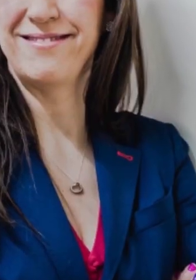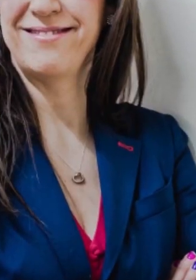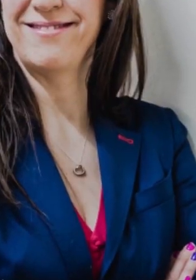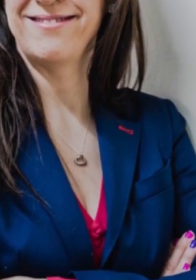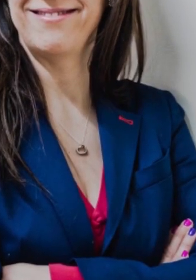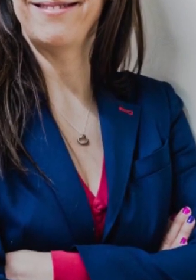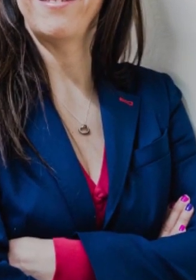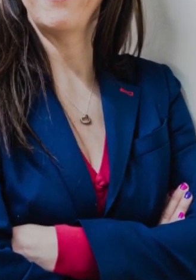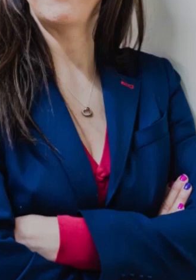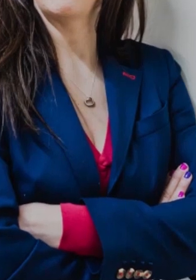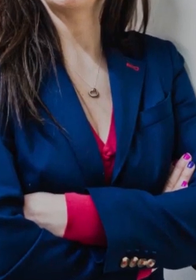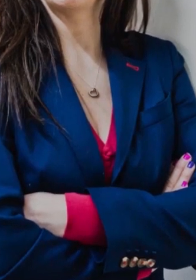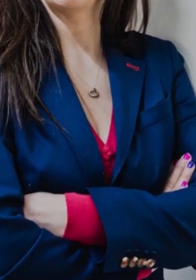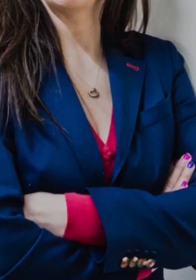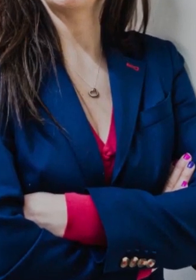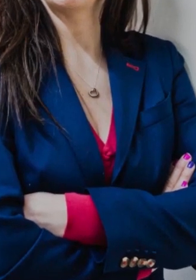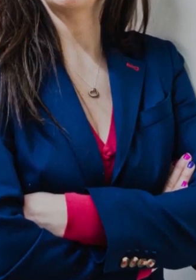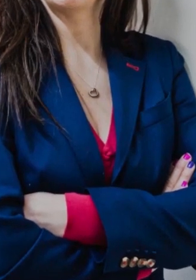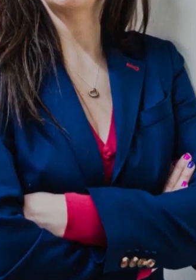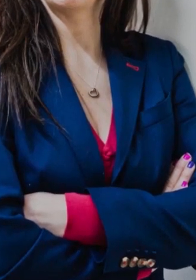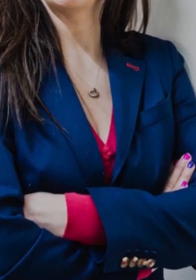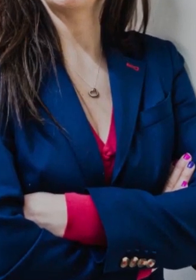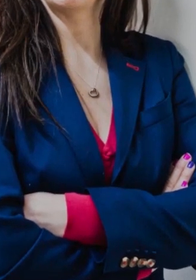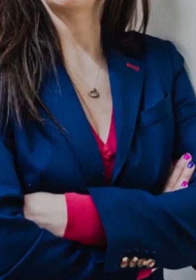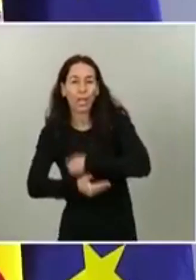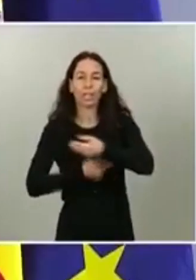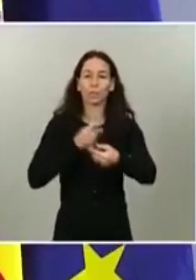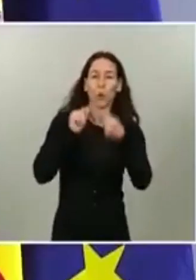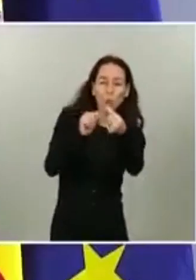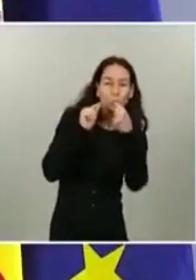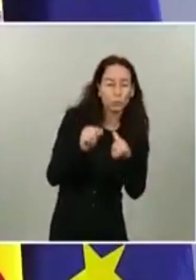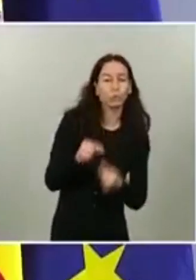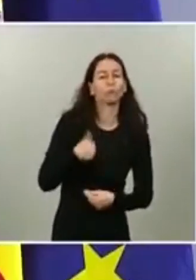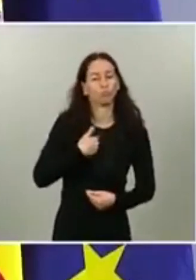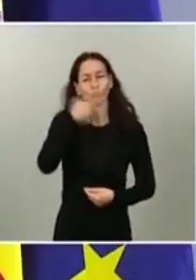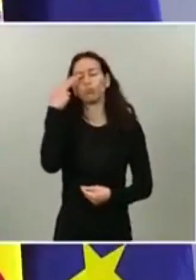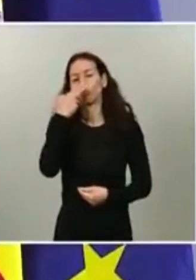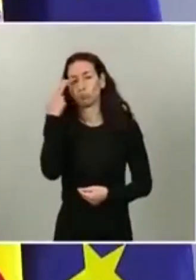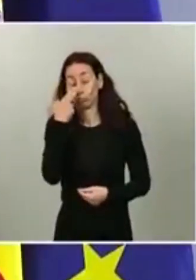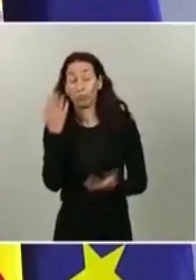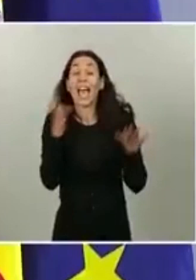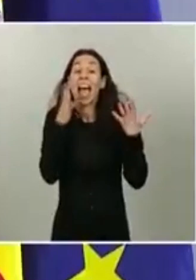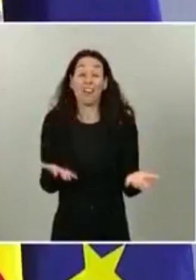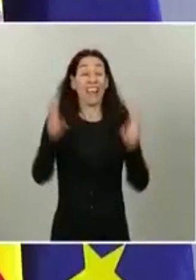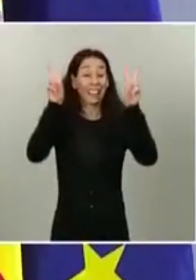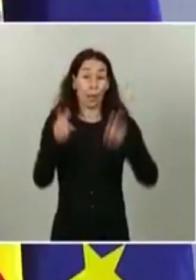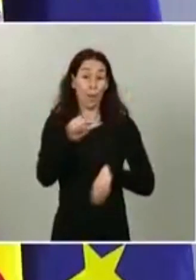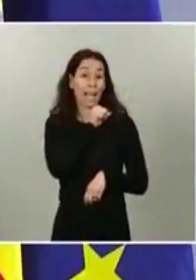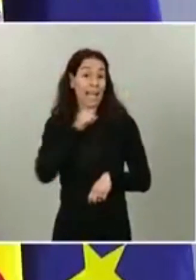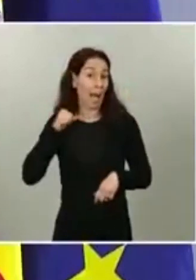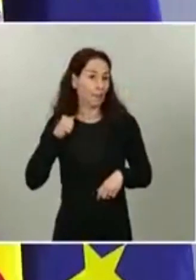cayó asesor es tu asesoría de confianza las camisetas y fenómenos días y días de ruedas de presa